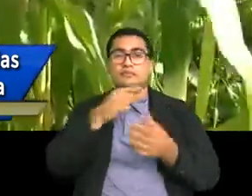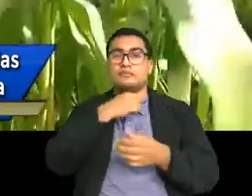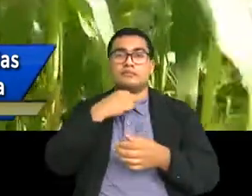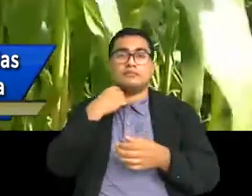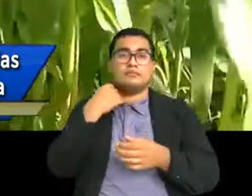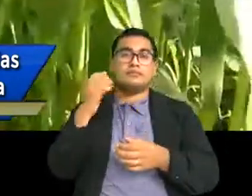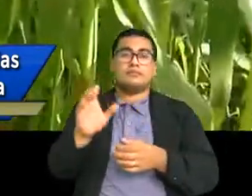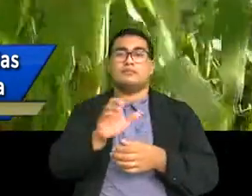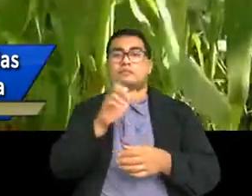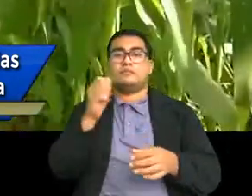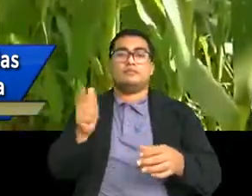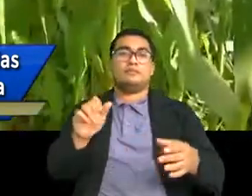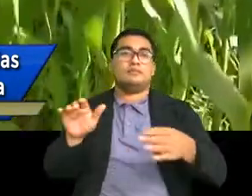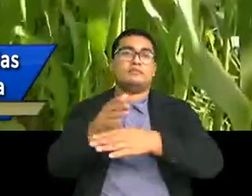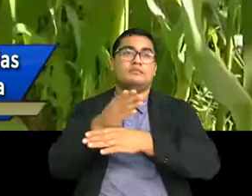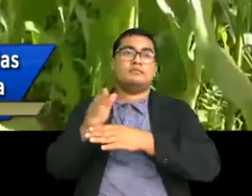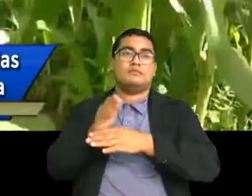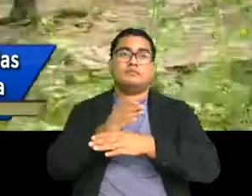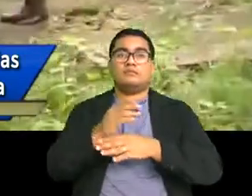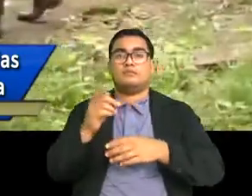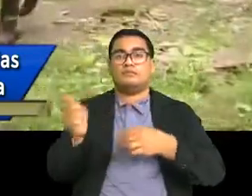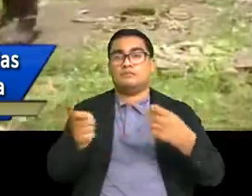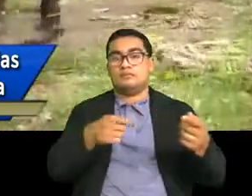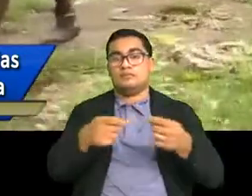otros productos los otros